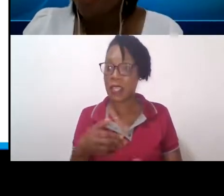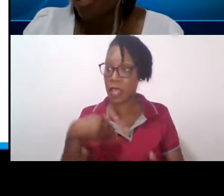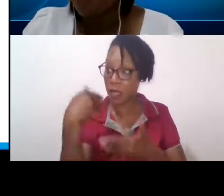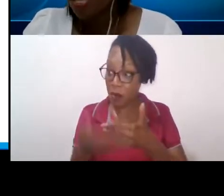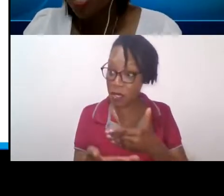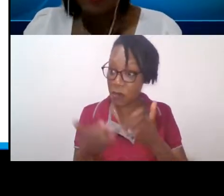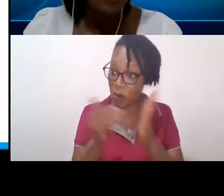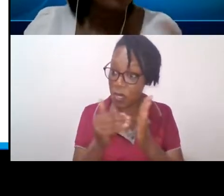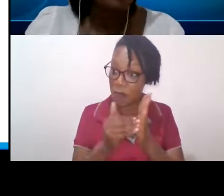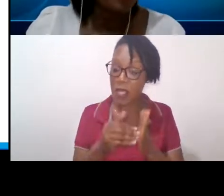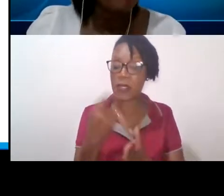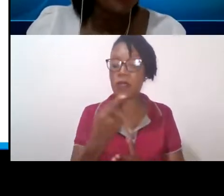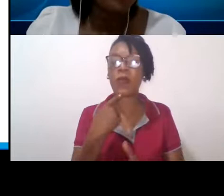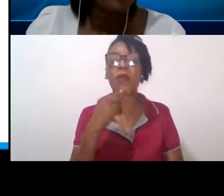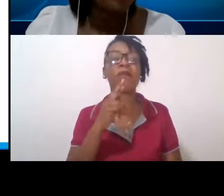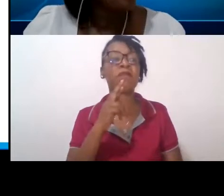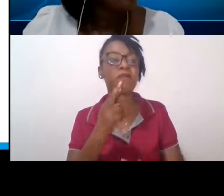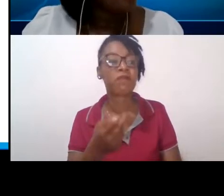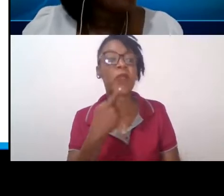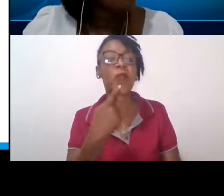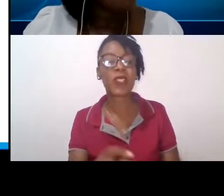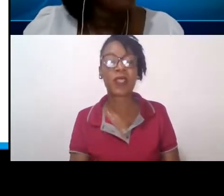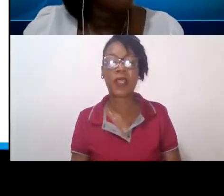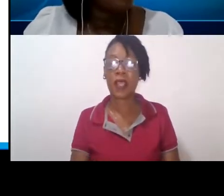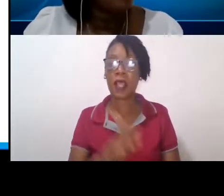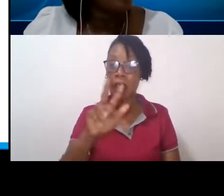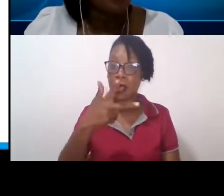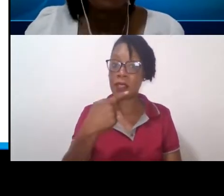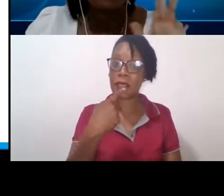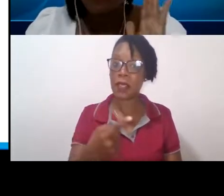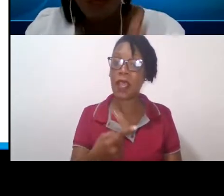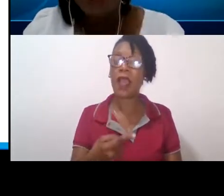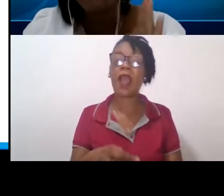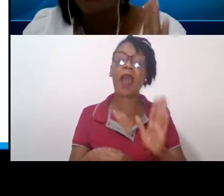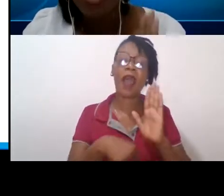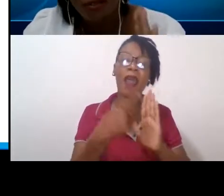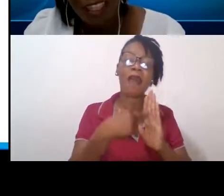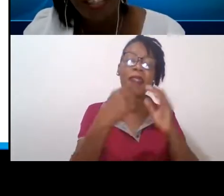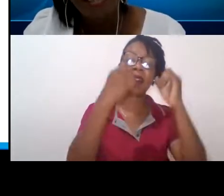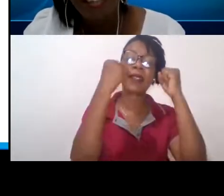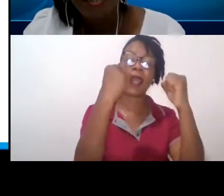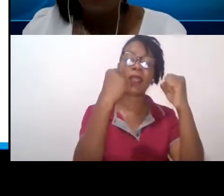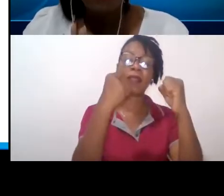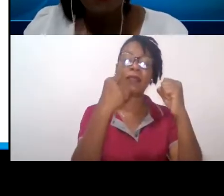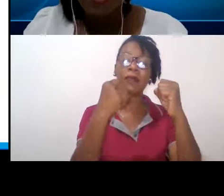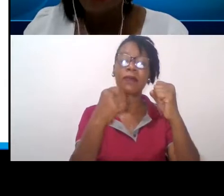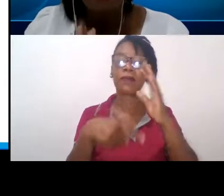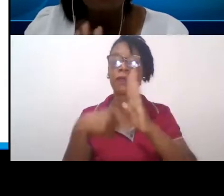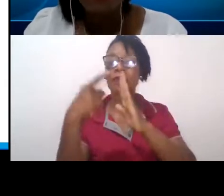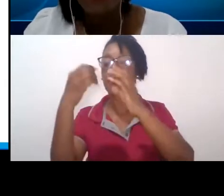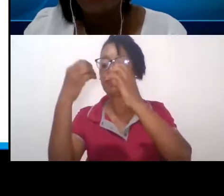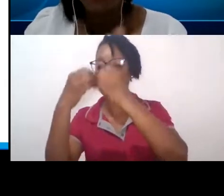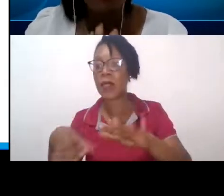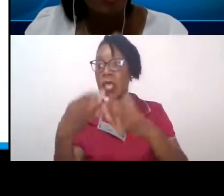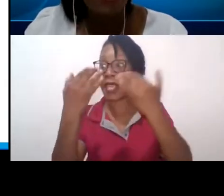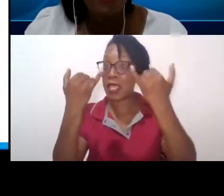lo repetía. Ya la tercera vez, ¿qué dice mami? A veces se gana. Y les puedo asegurar a ustedes que ya